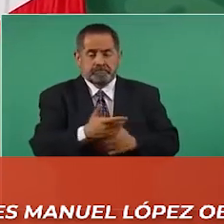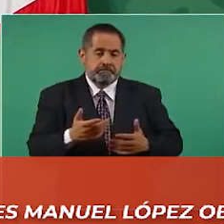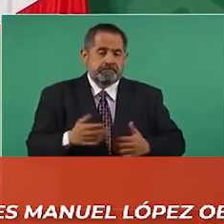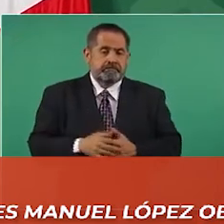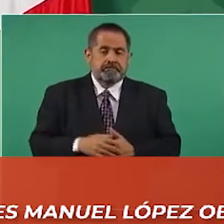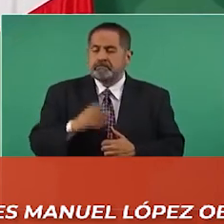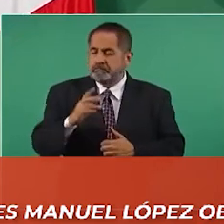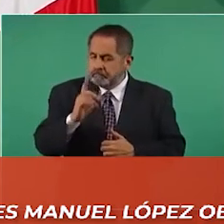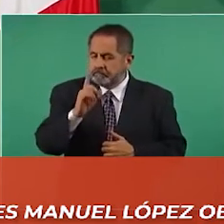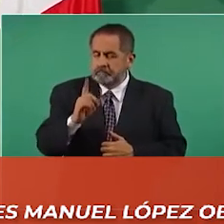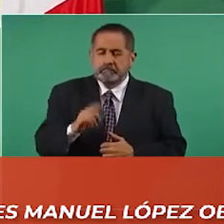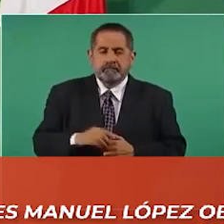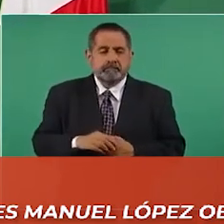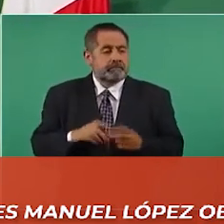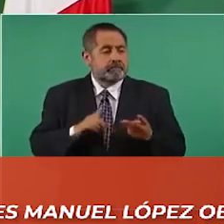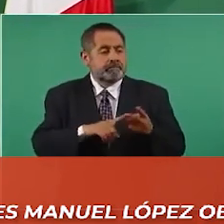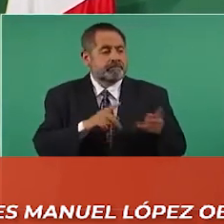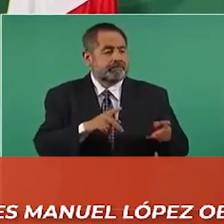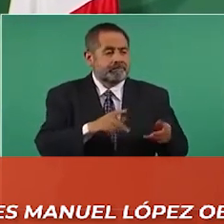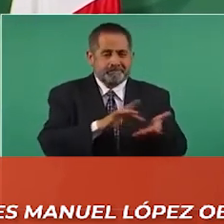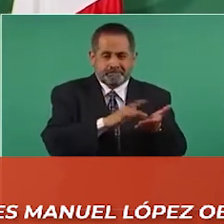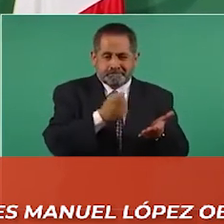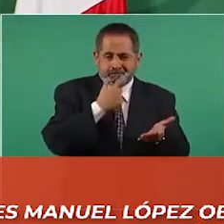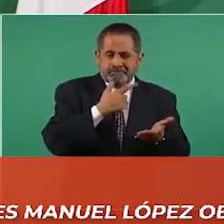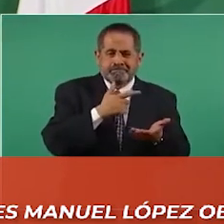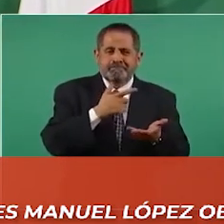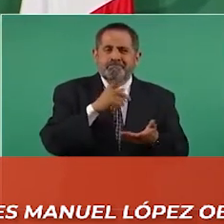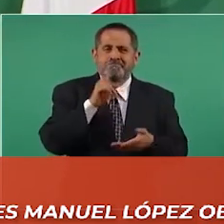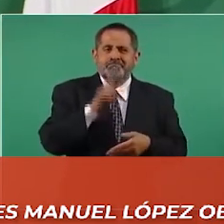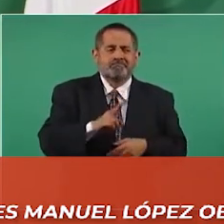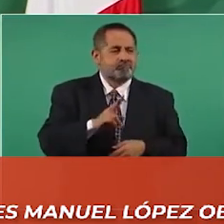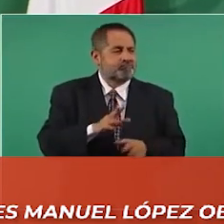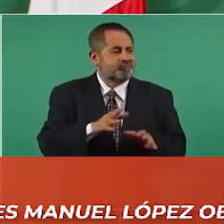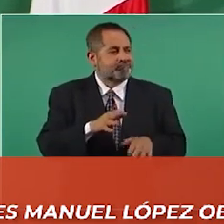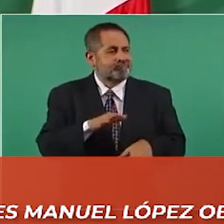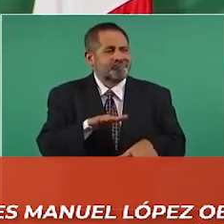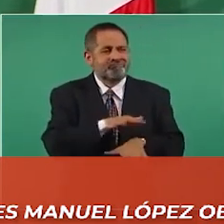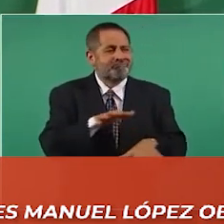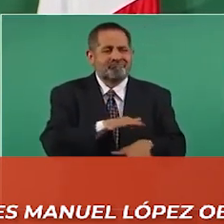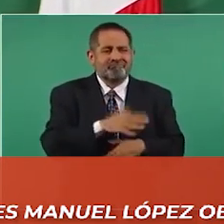Pero además, medicinas de mala calidad a precios